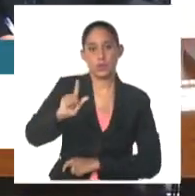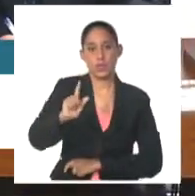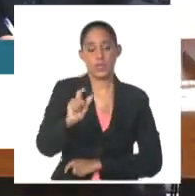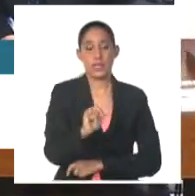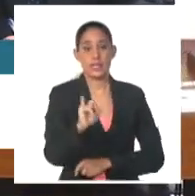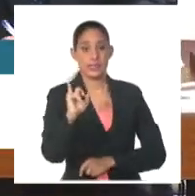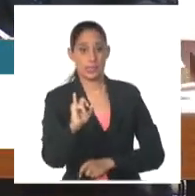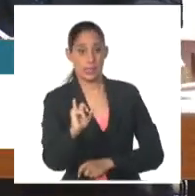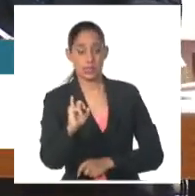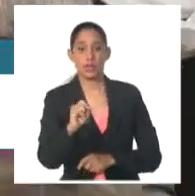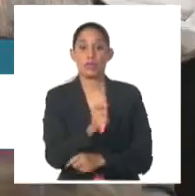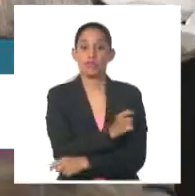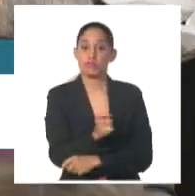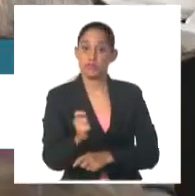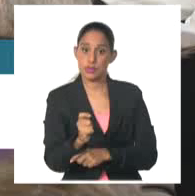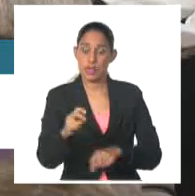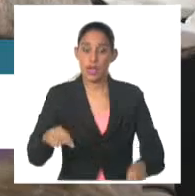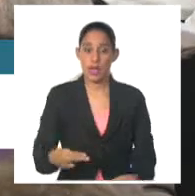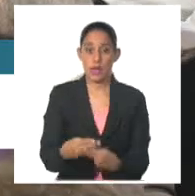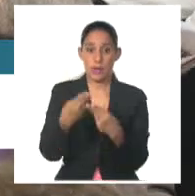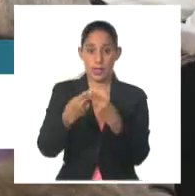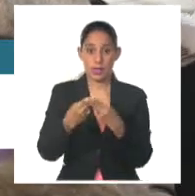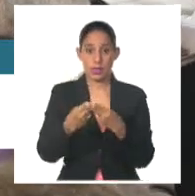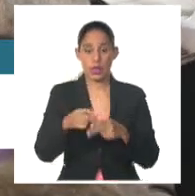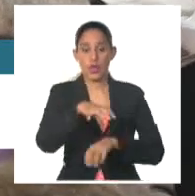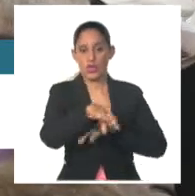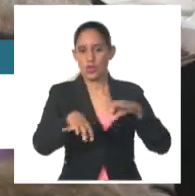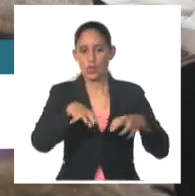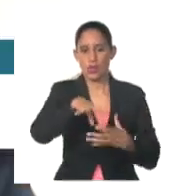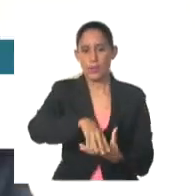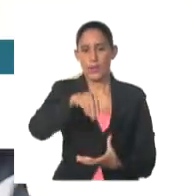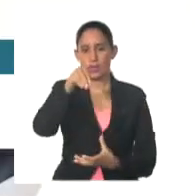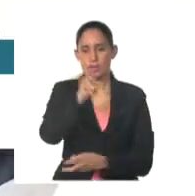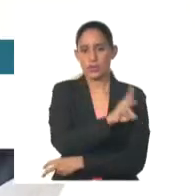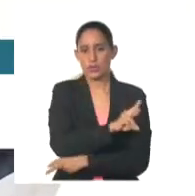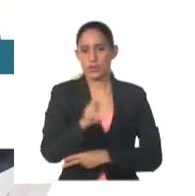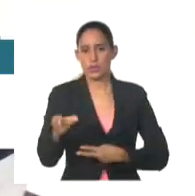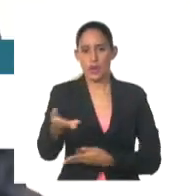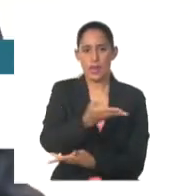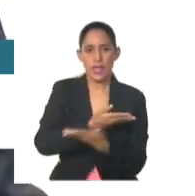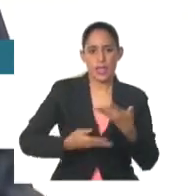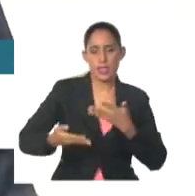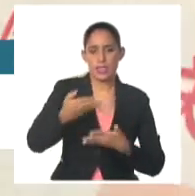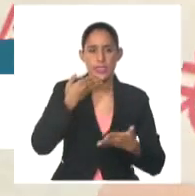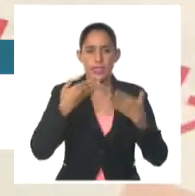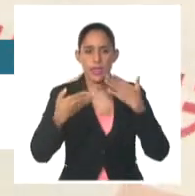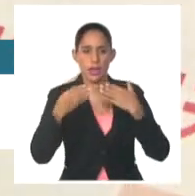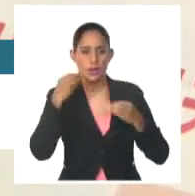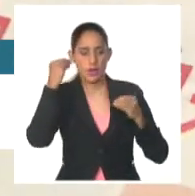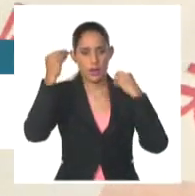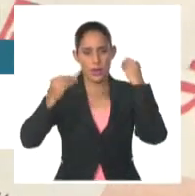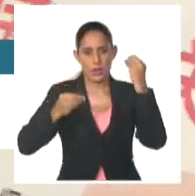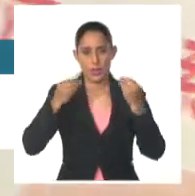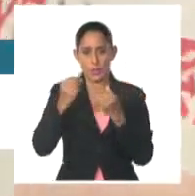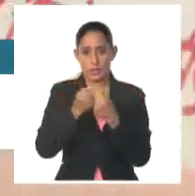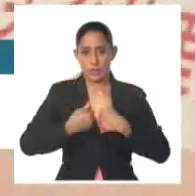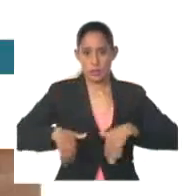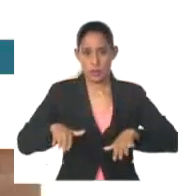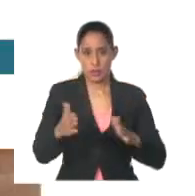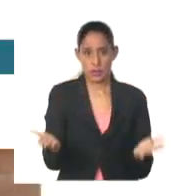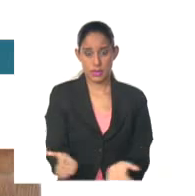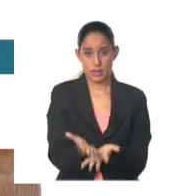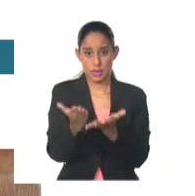organizaciones políticas sesionó en el Palacio de la Revolución, como un espacio para el diálogo y el análisis de los modelos de desarrollo de ambas